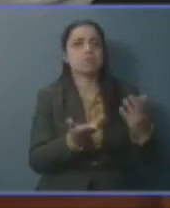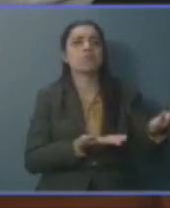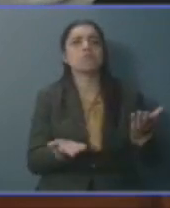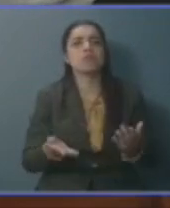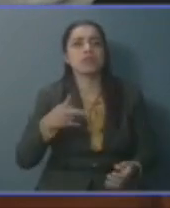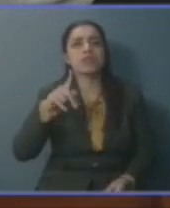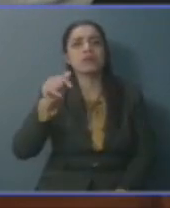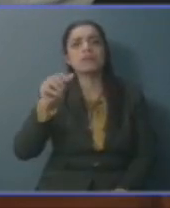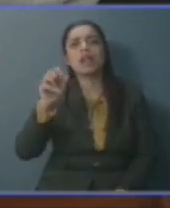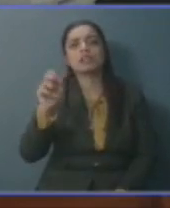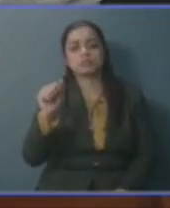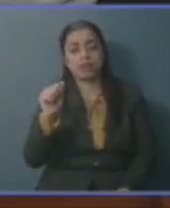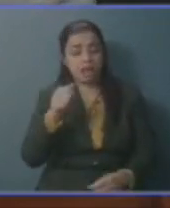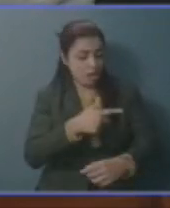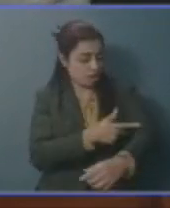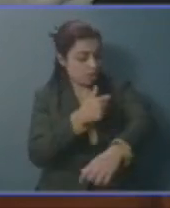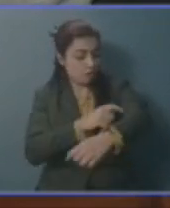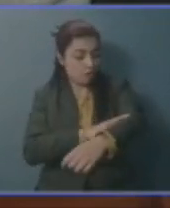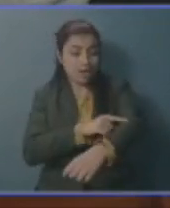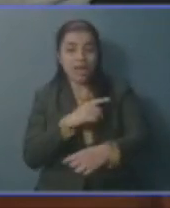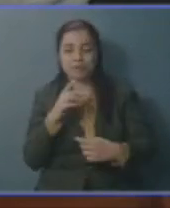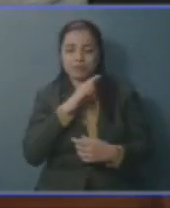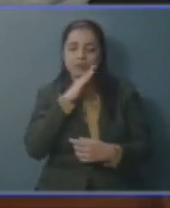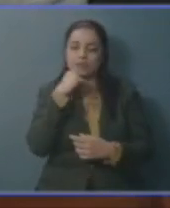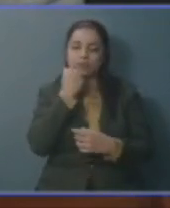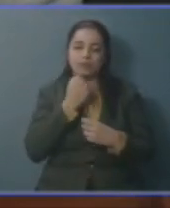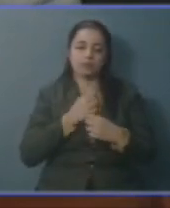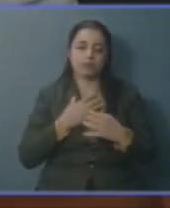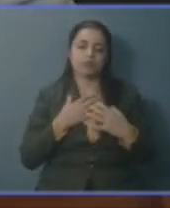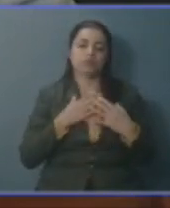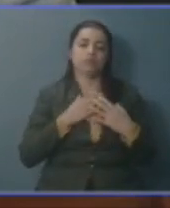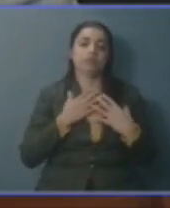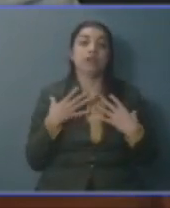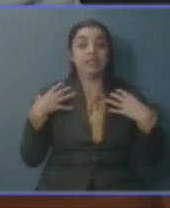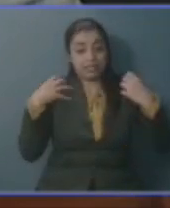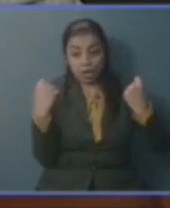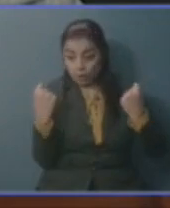plasma, sino que quien haga negocio de esta pandemia,